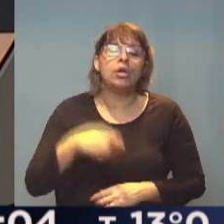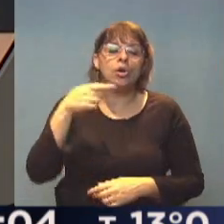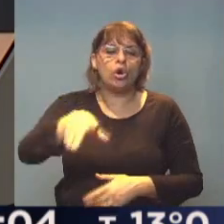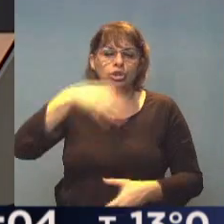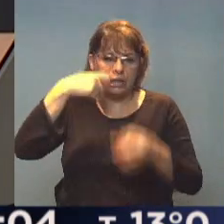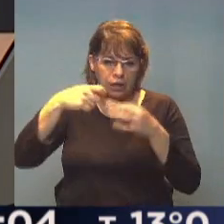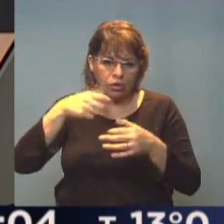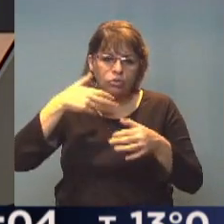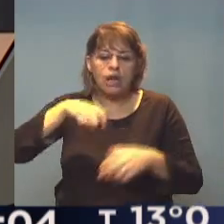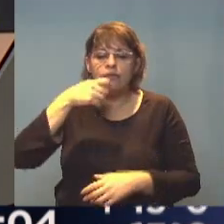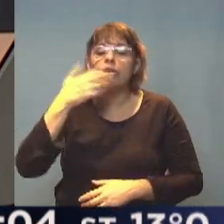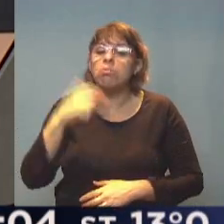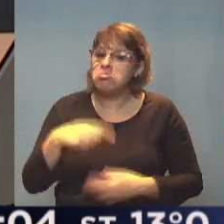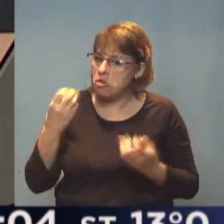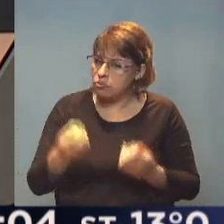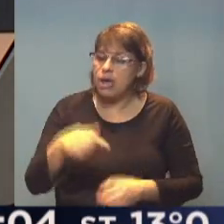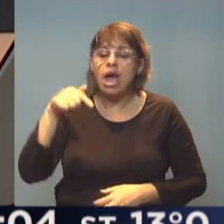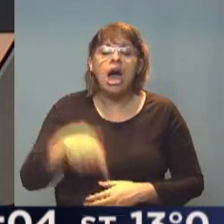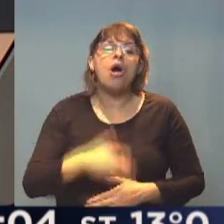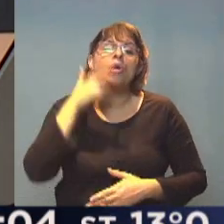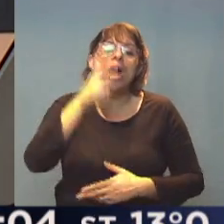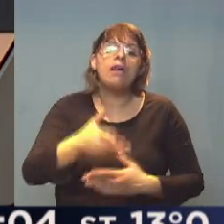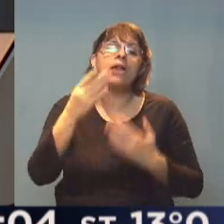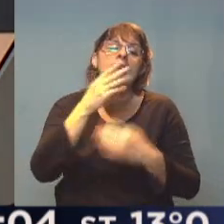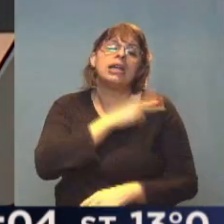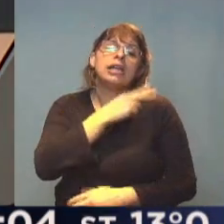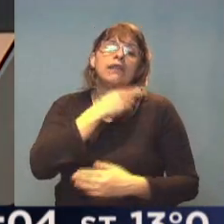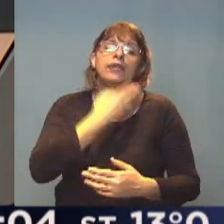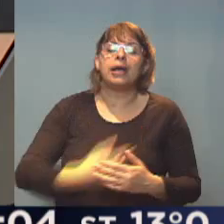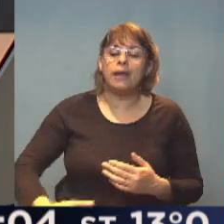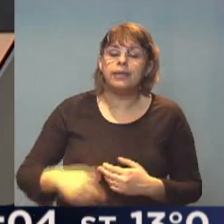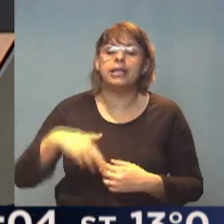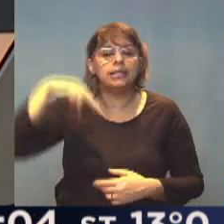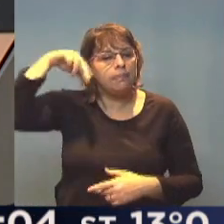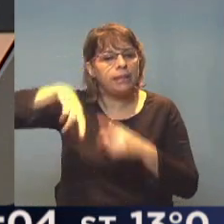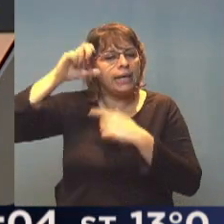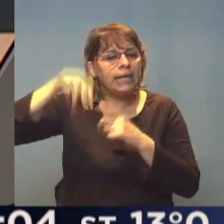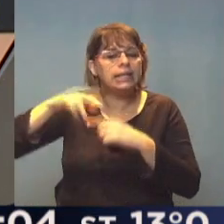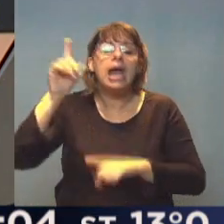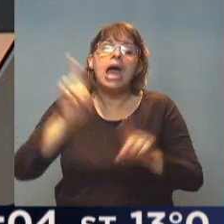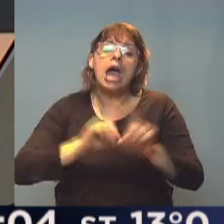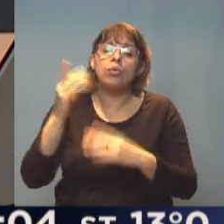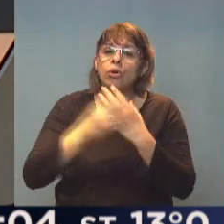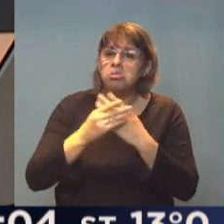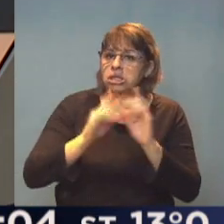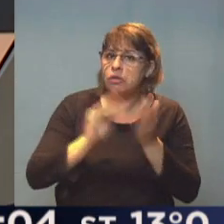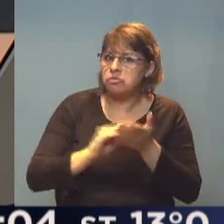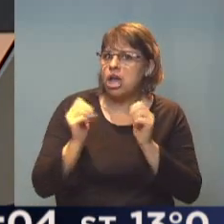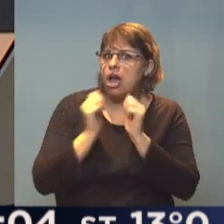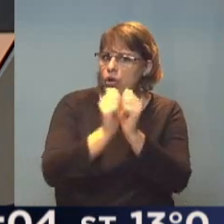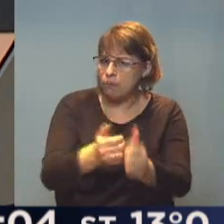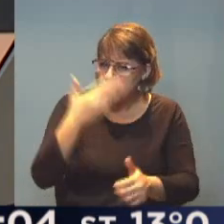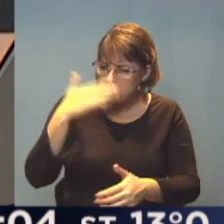Cambiar de tema, hablamos del jefe de gabinete, brindó una conferencia de prensa, hubo algunos ministros y funcionarios que lo acompañaron, que serán